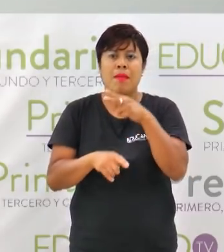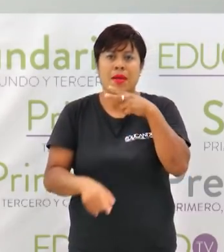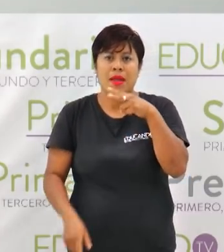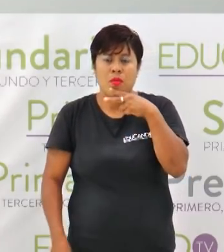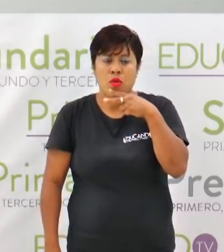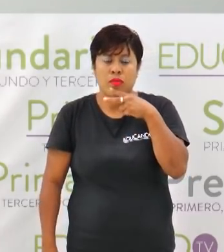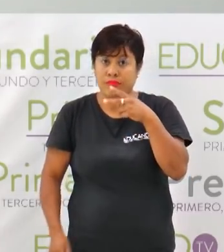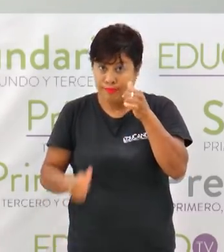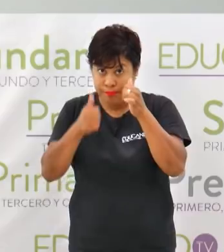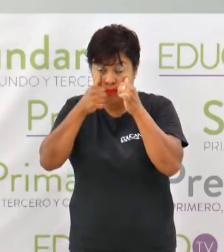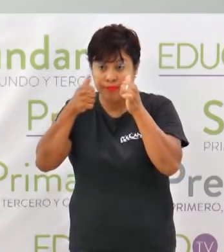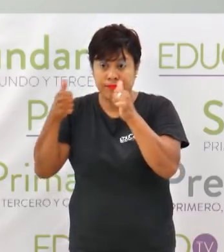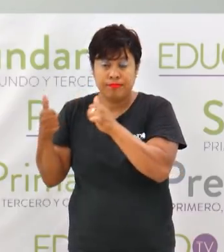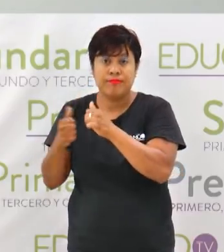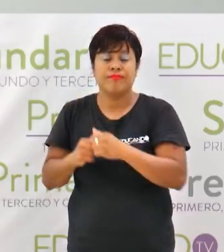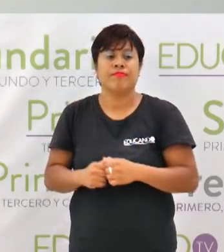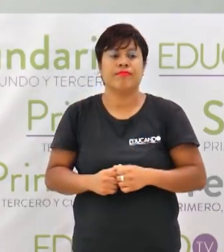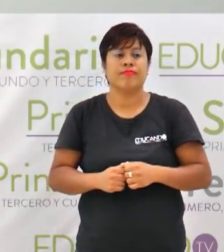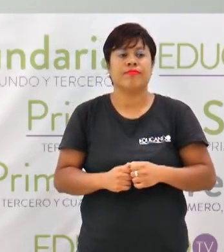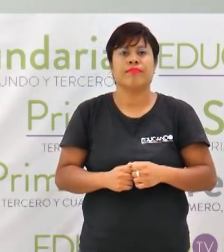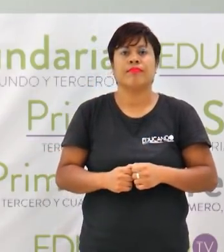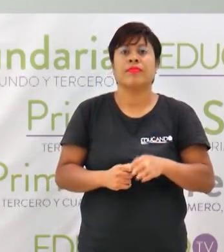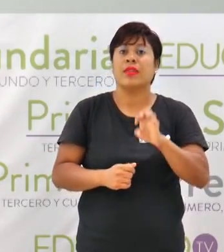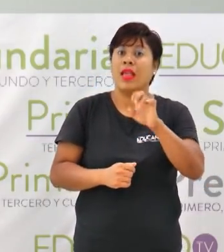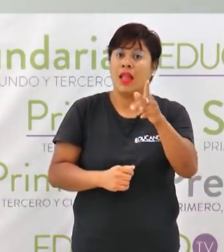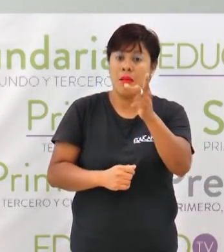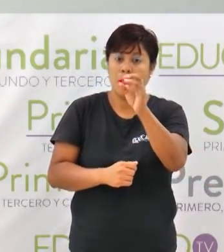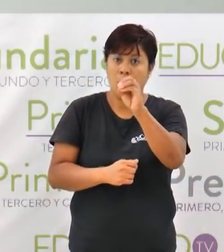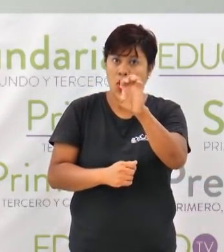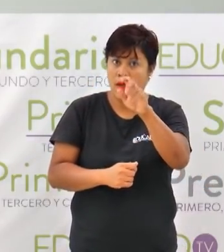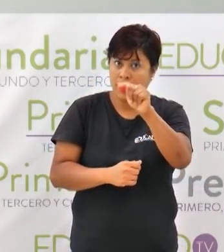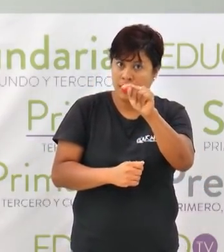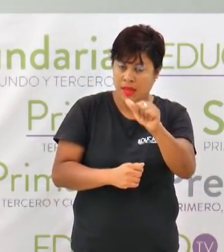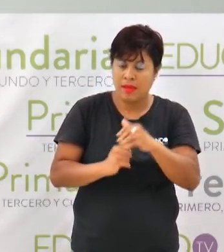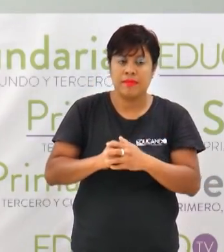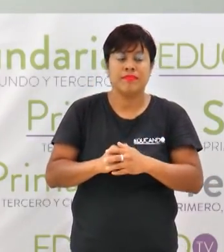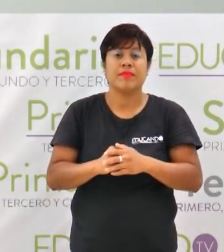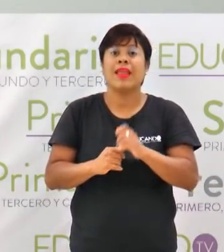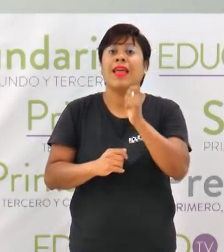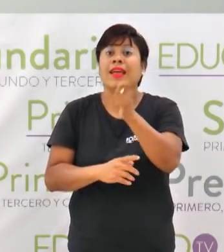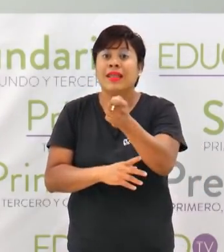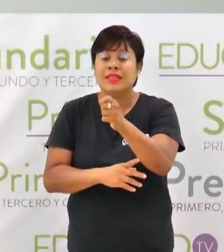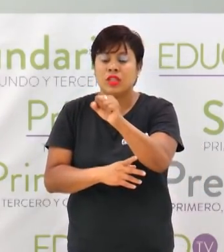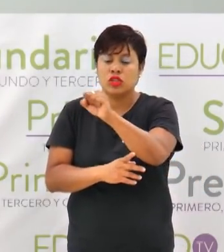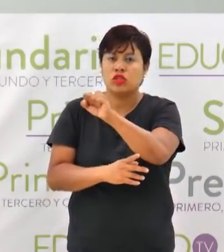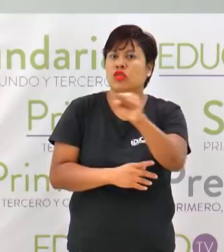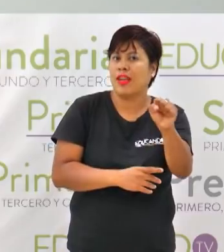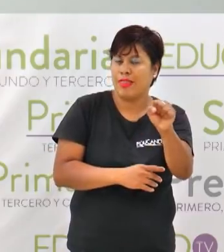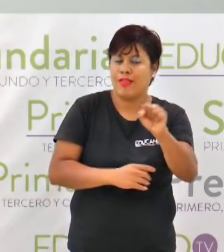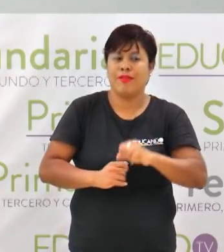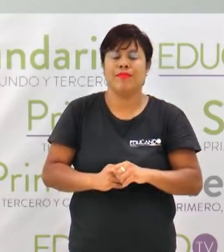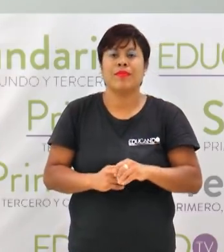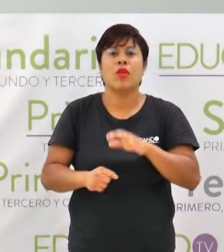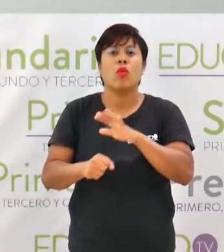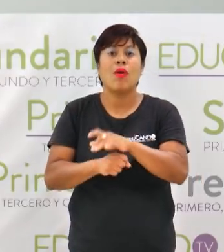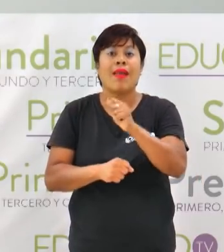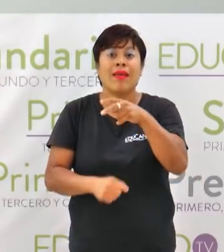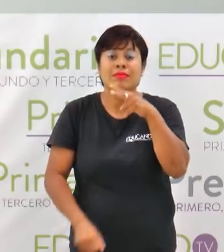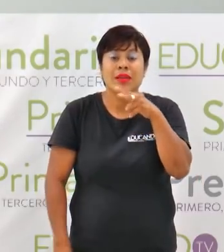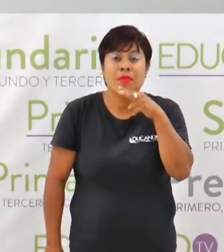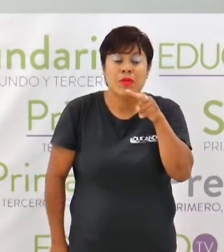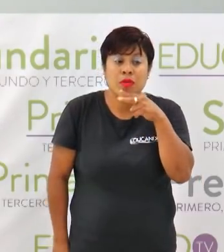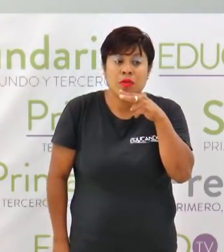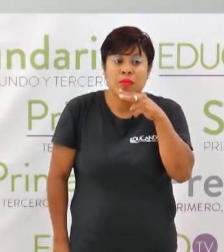verbo? Mucha atención. El poeta es el sujeto. Bien, ¿cuál sería el